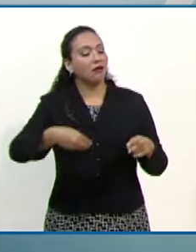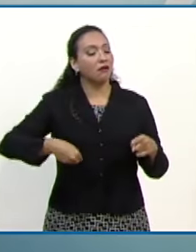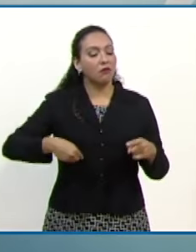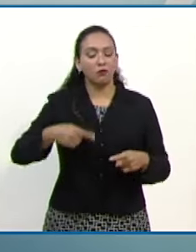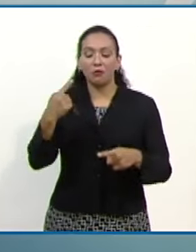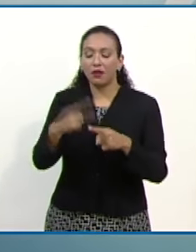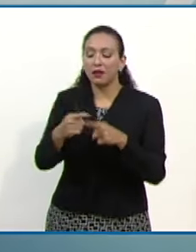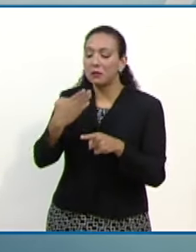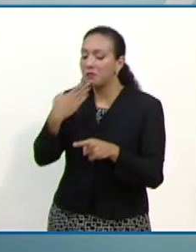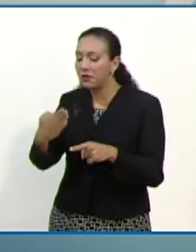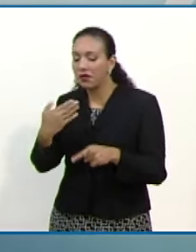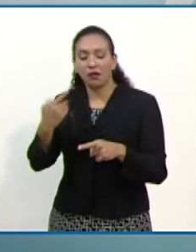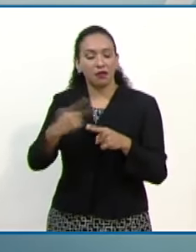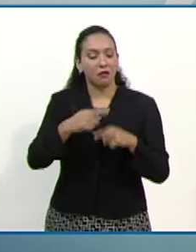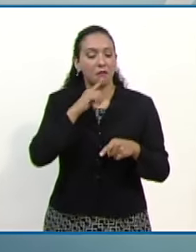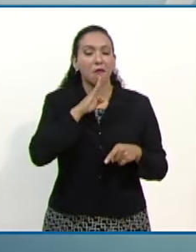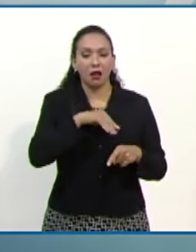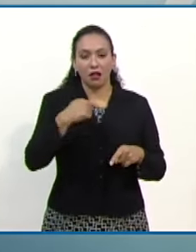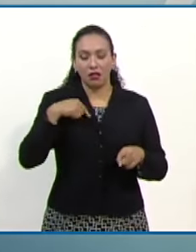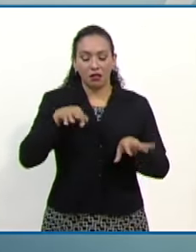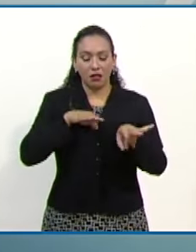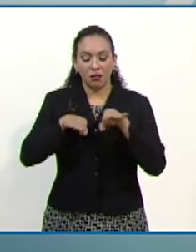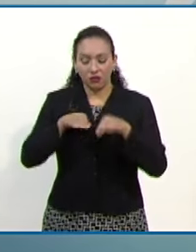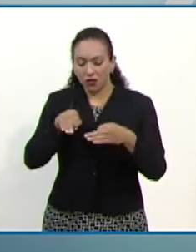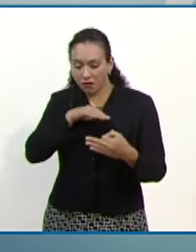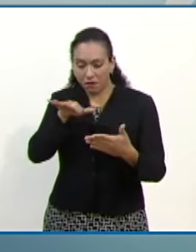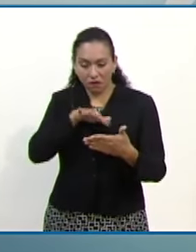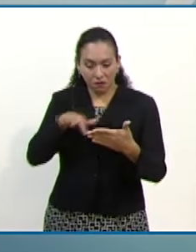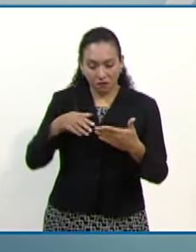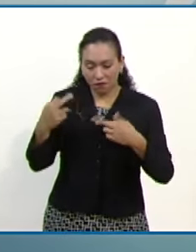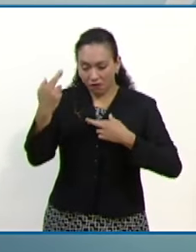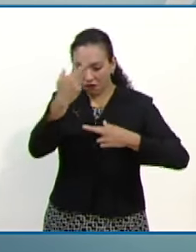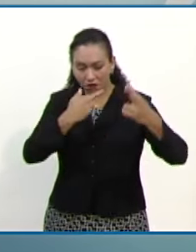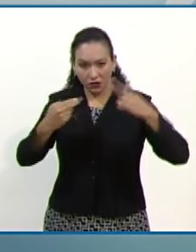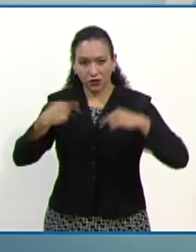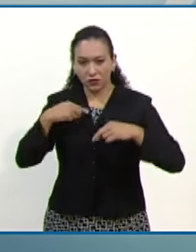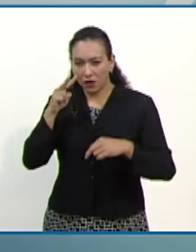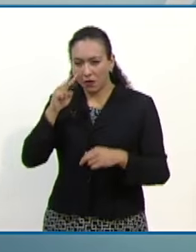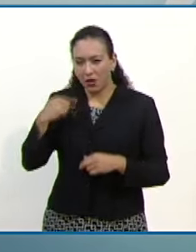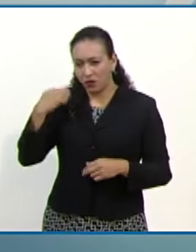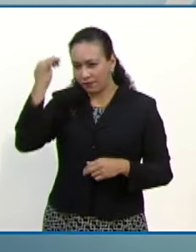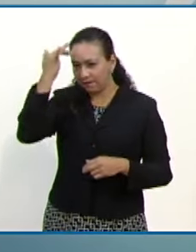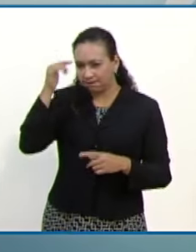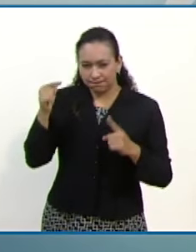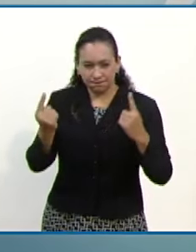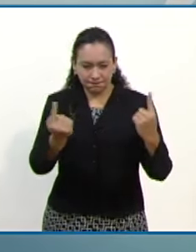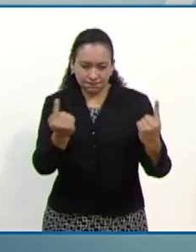la proyección que podamos tener en sociedad, pues nuestra función no es esa,